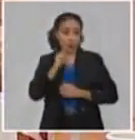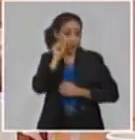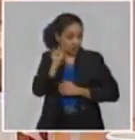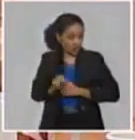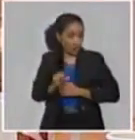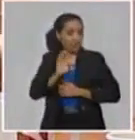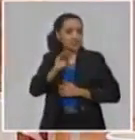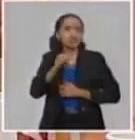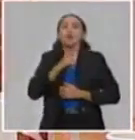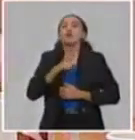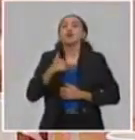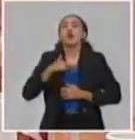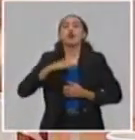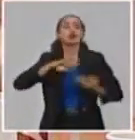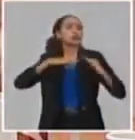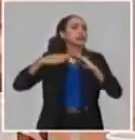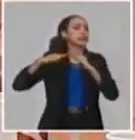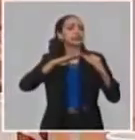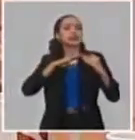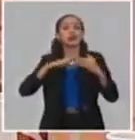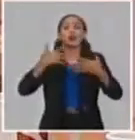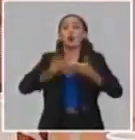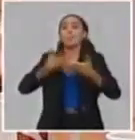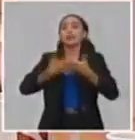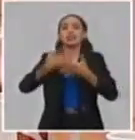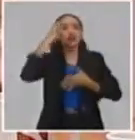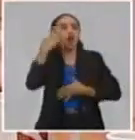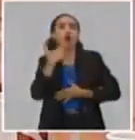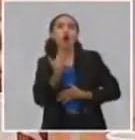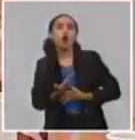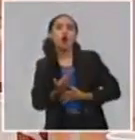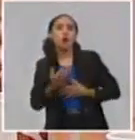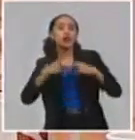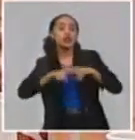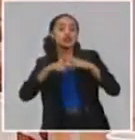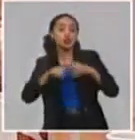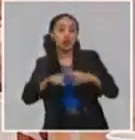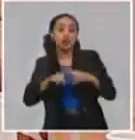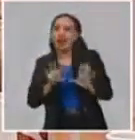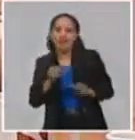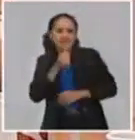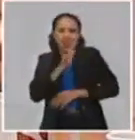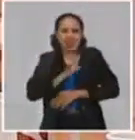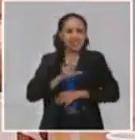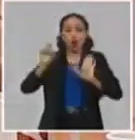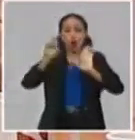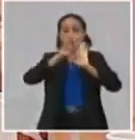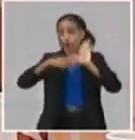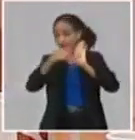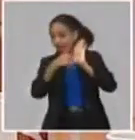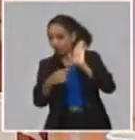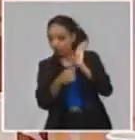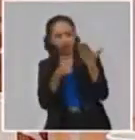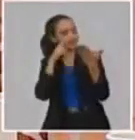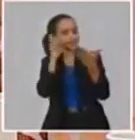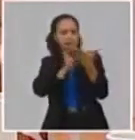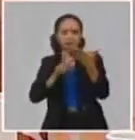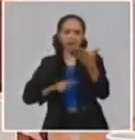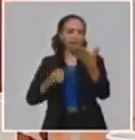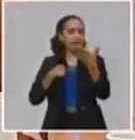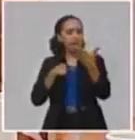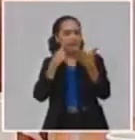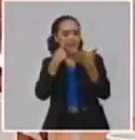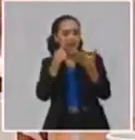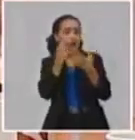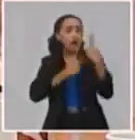una disputa con la empresa estatal, ¿cómo se resuelve eso? Bueno, el contrato se pone una cláusula para solución de diferencias. Todas esas cosas ya